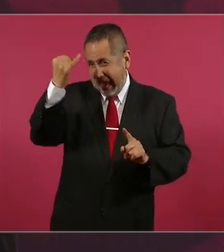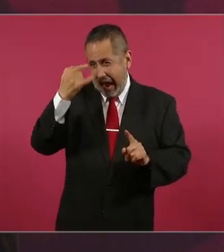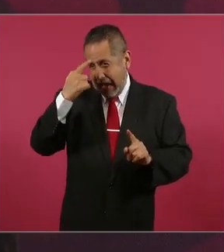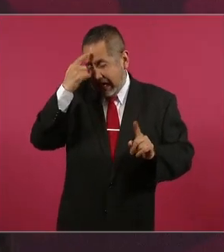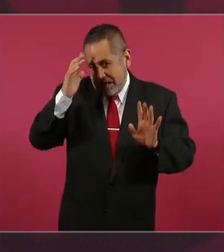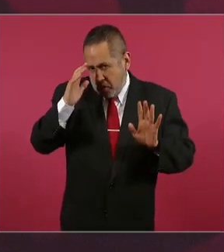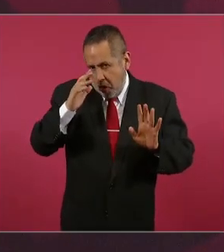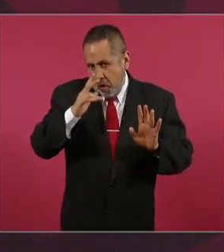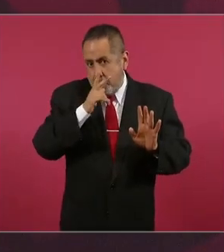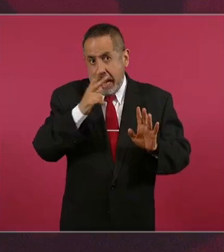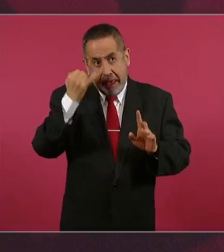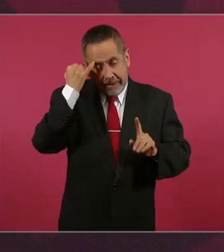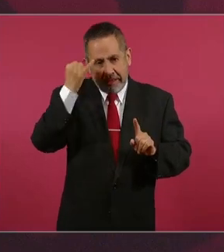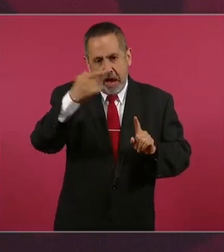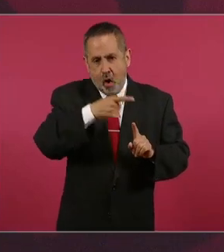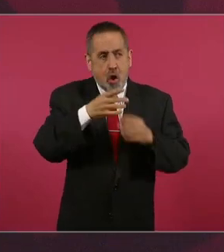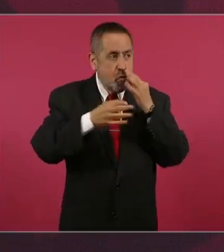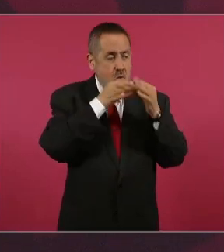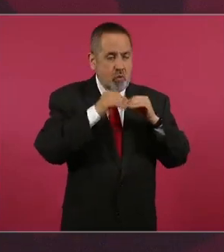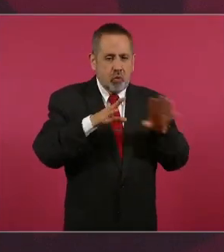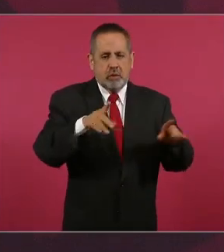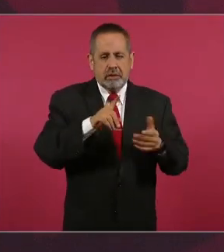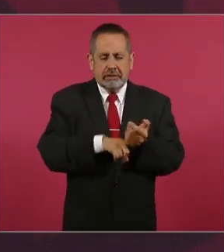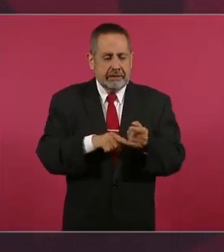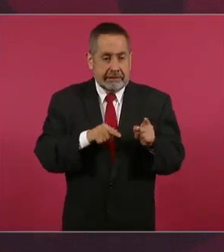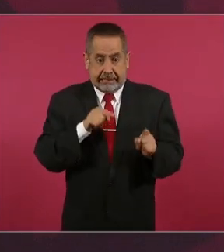él se encargó de difundirlo,